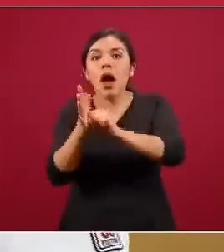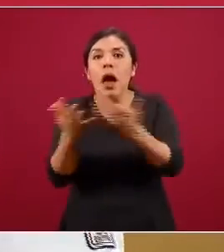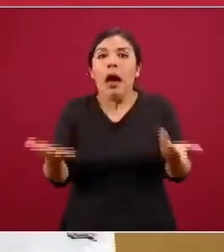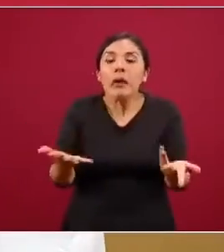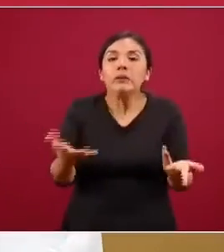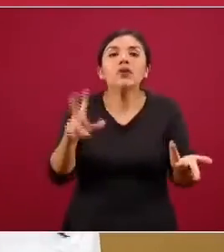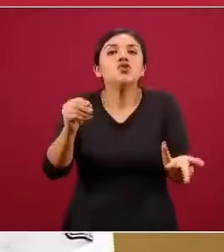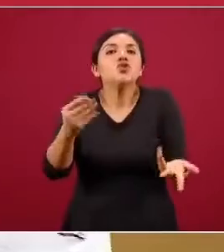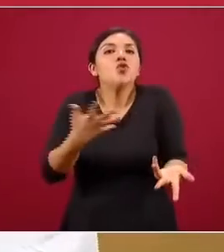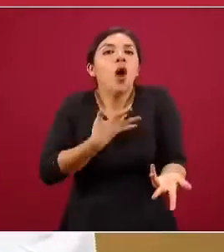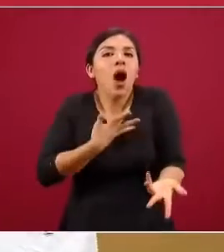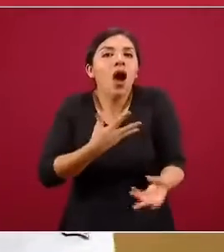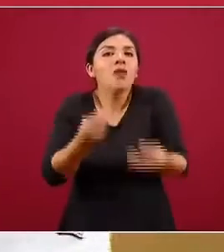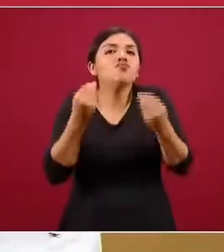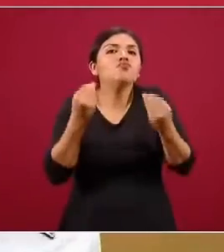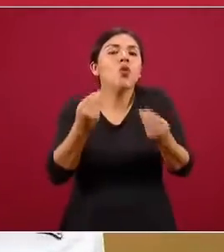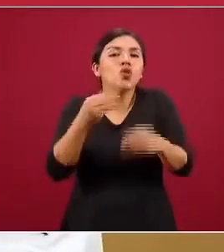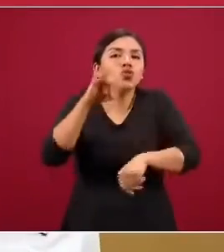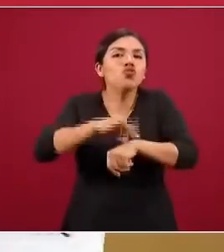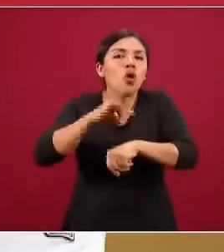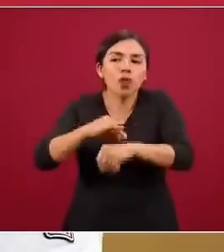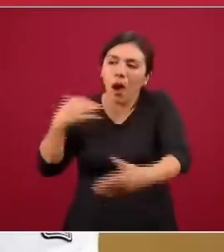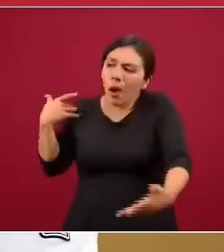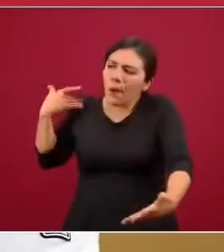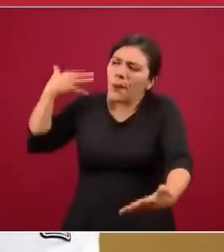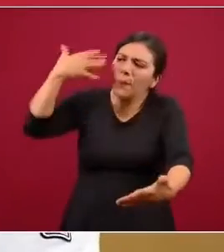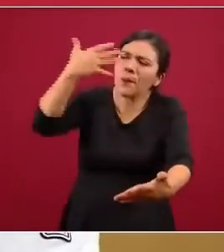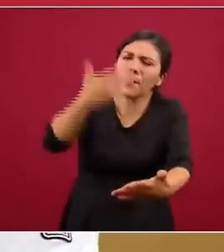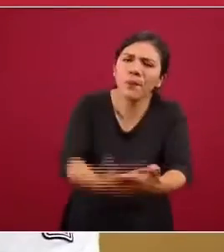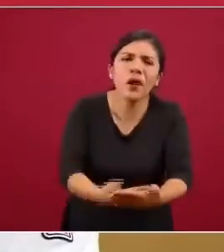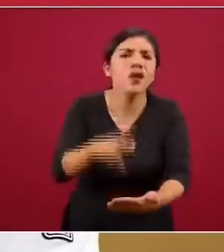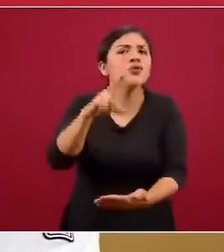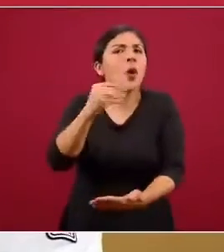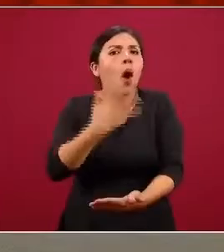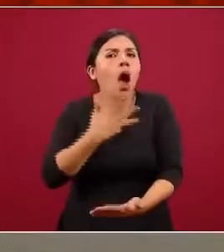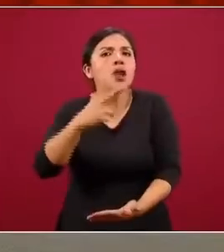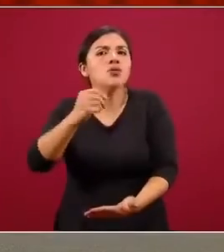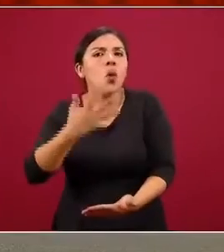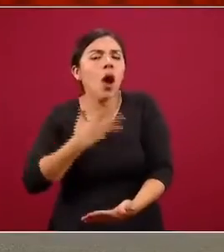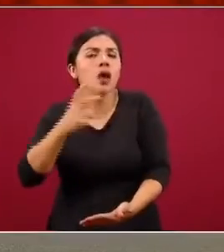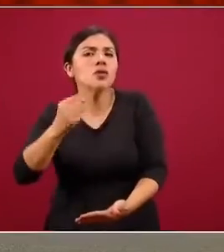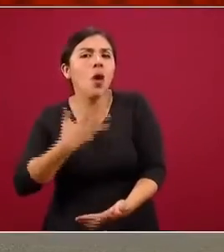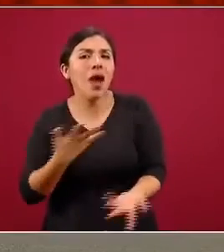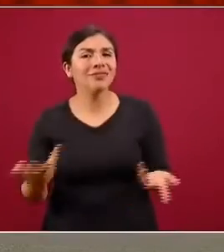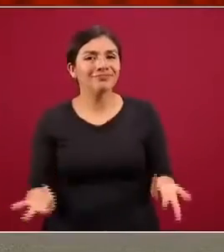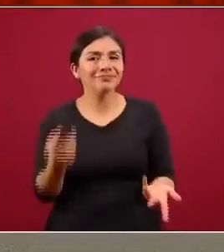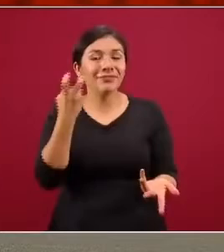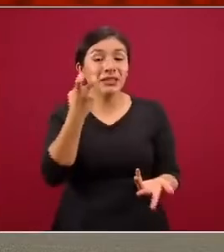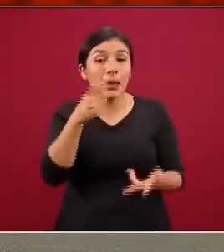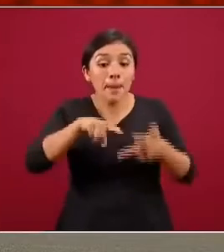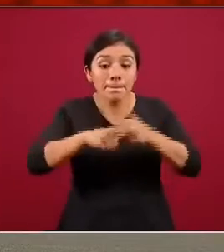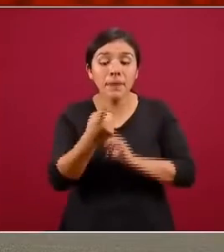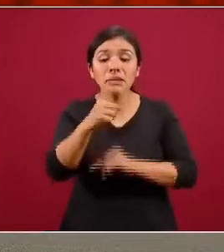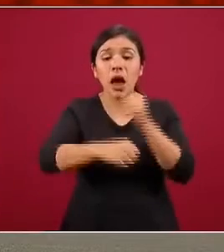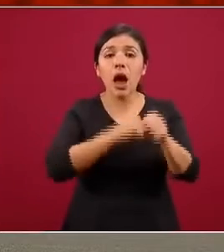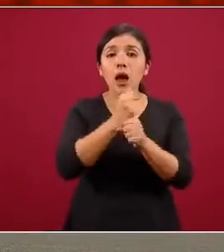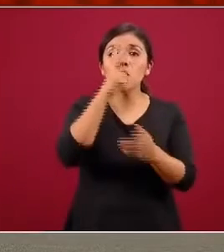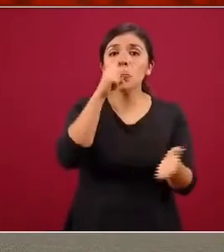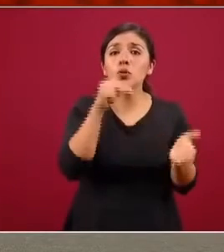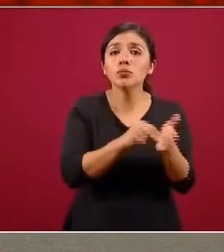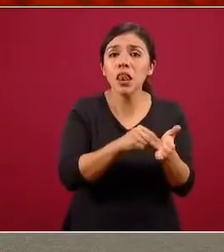carencia acumulada, histórica, que viene de varias administraciones anteriores, en particular desde el año 2000,